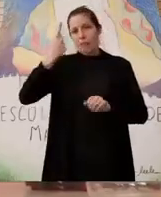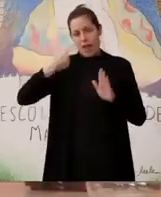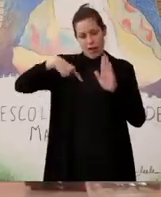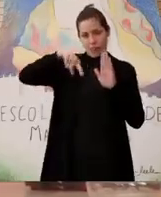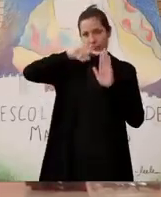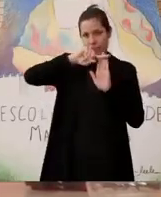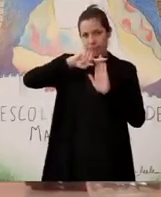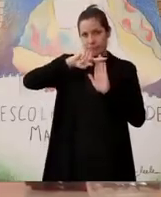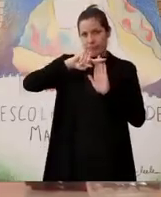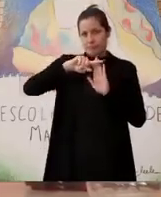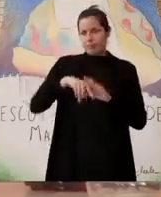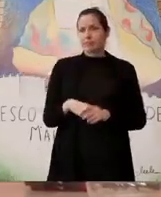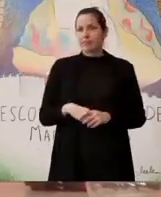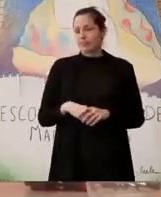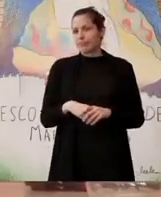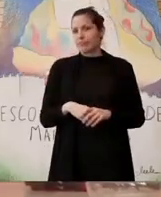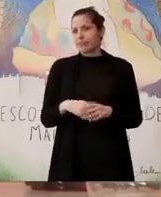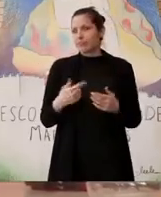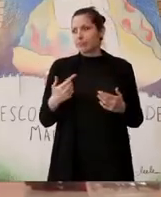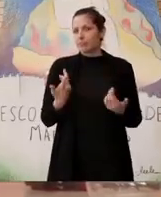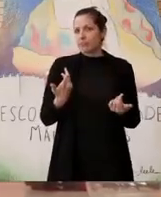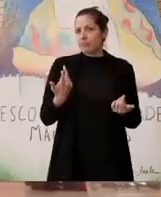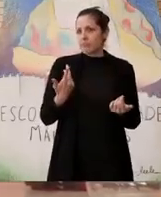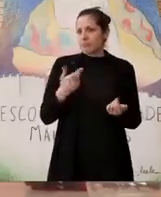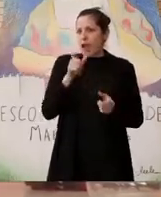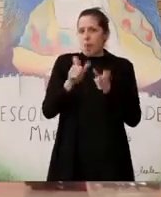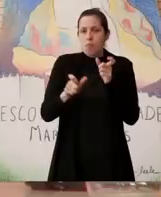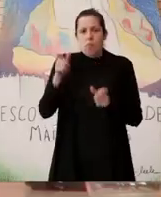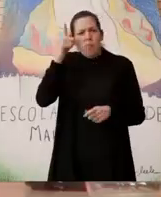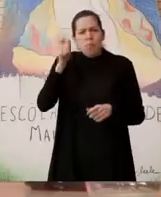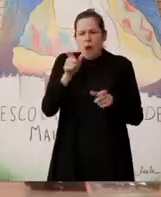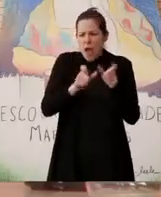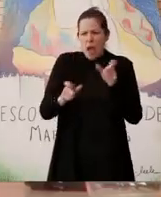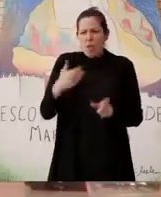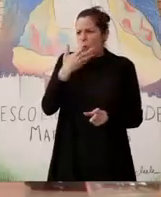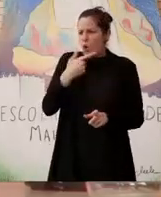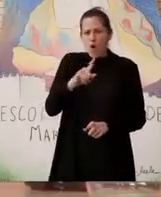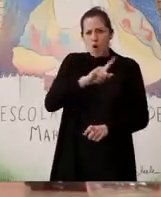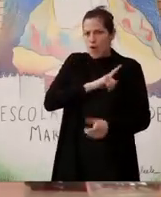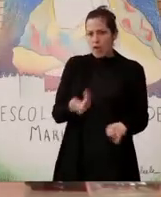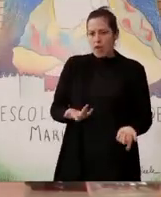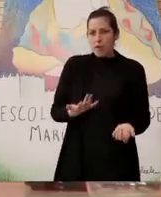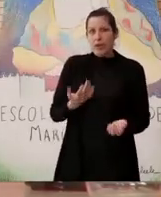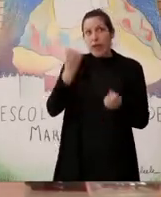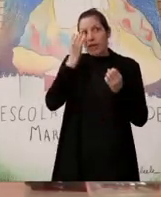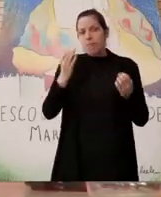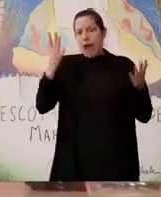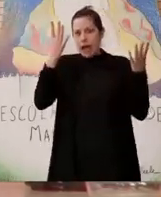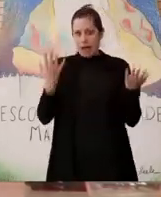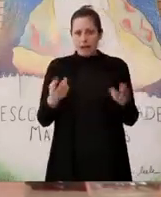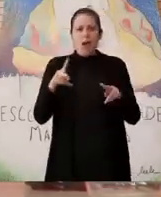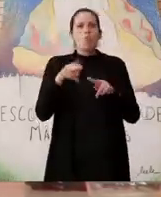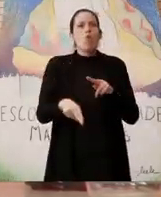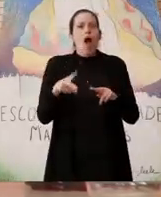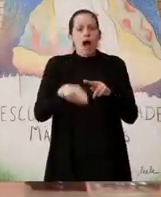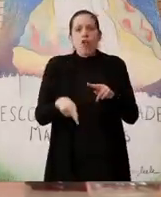Bueno yo a mí que nadie me conocía en el pueblo podéis imaginarle que los mítines del psoe en mudardos era